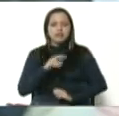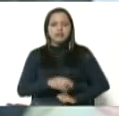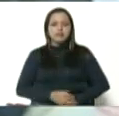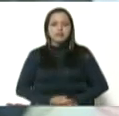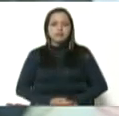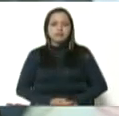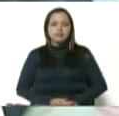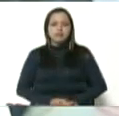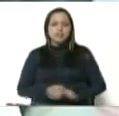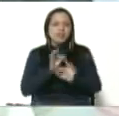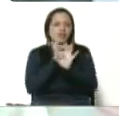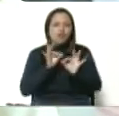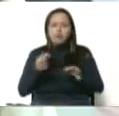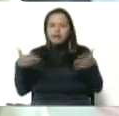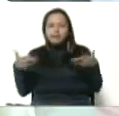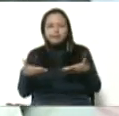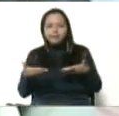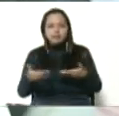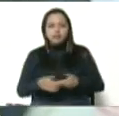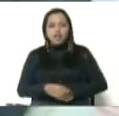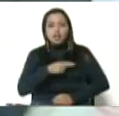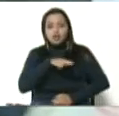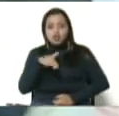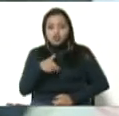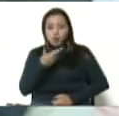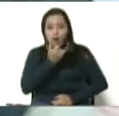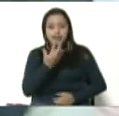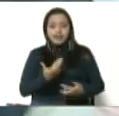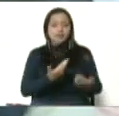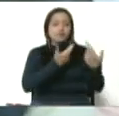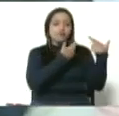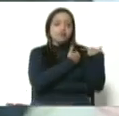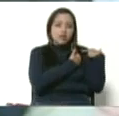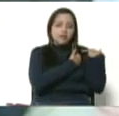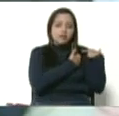de manera que en nosotros recae